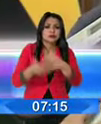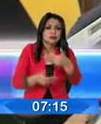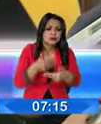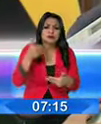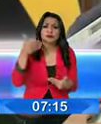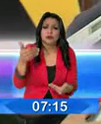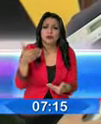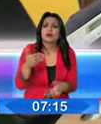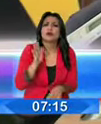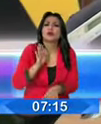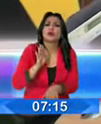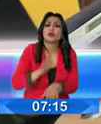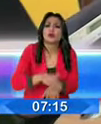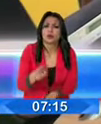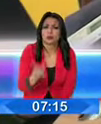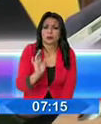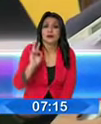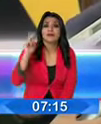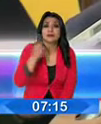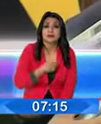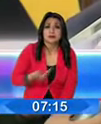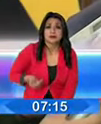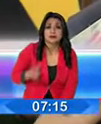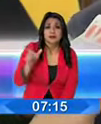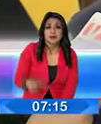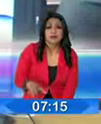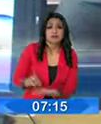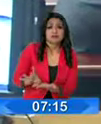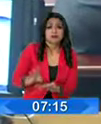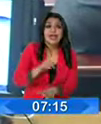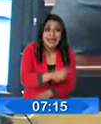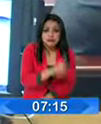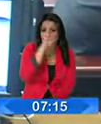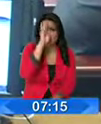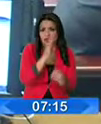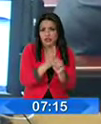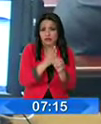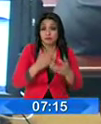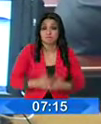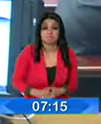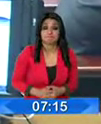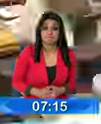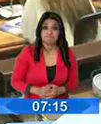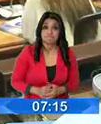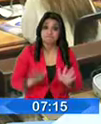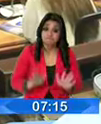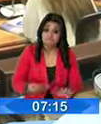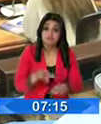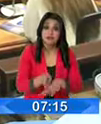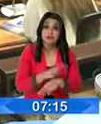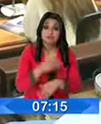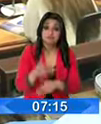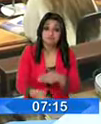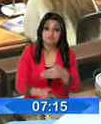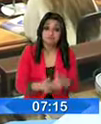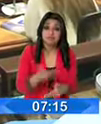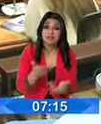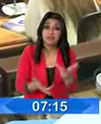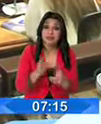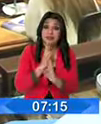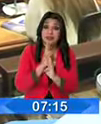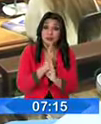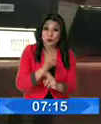es sacar al vicepresidente de su cargo tal como están las cosas y al paso que va la legislatura es imposible que yo tengo un